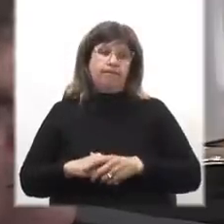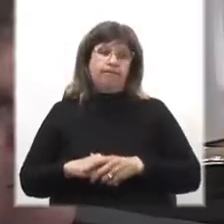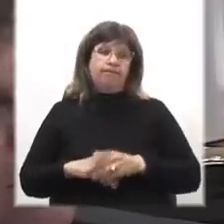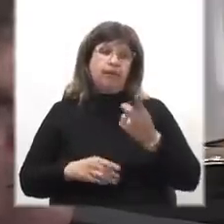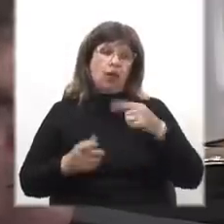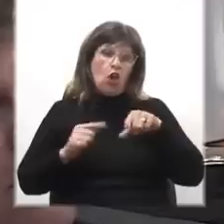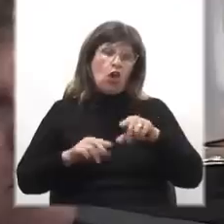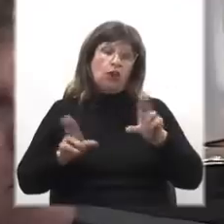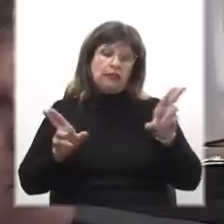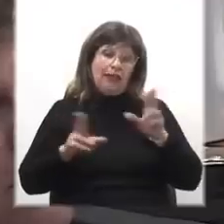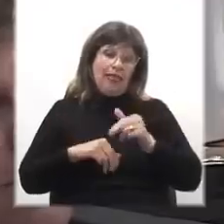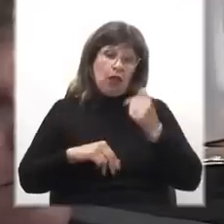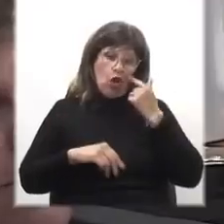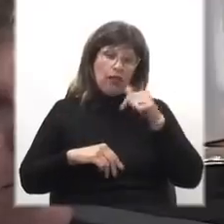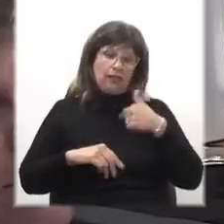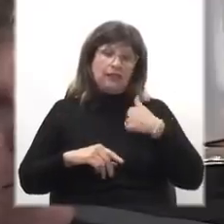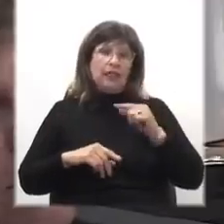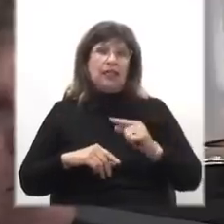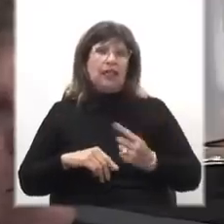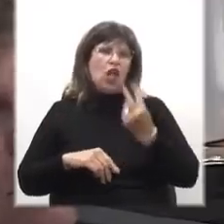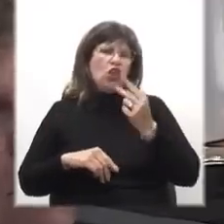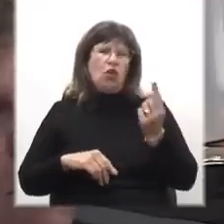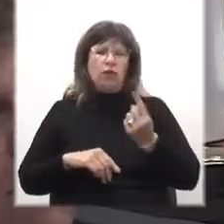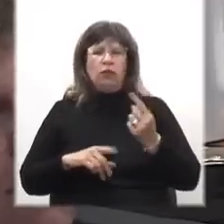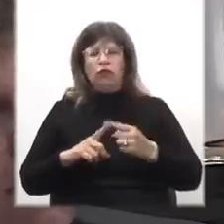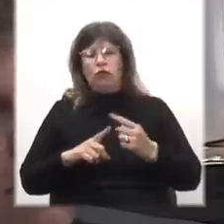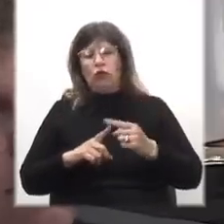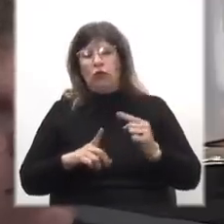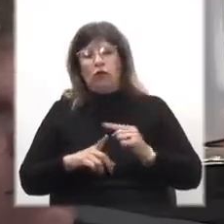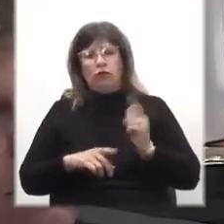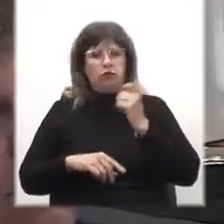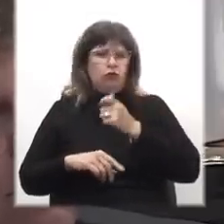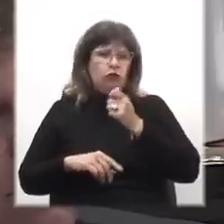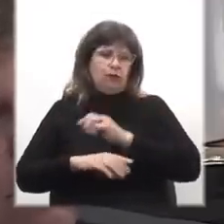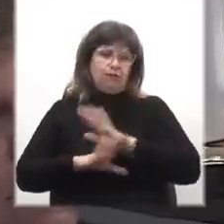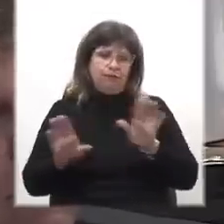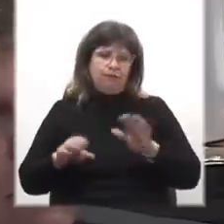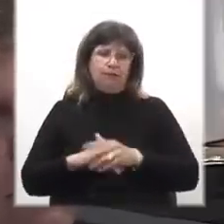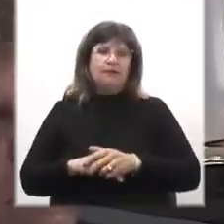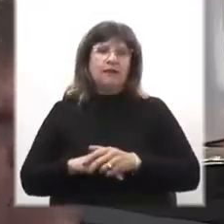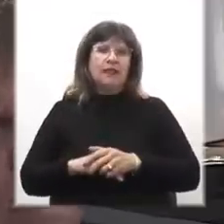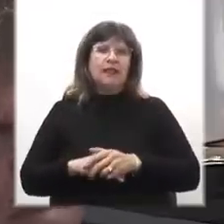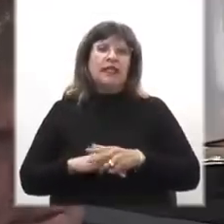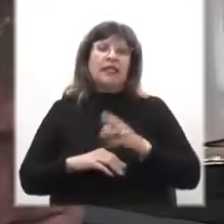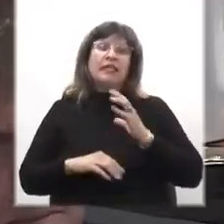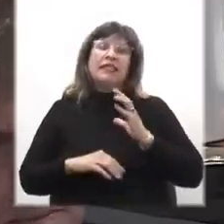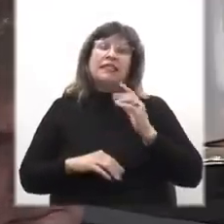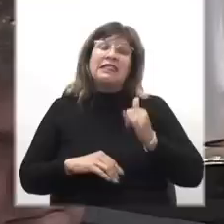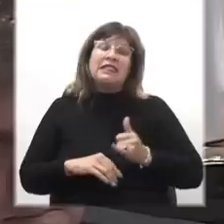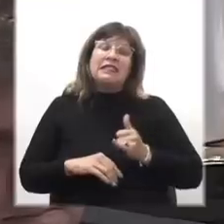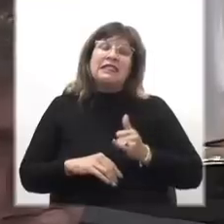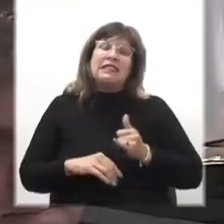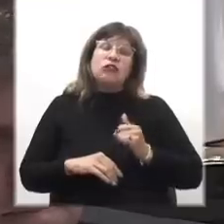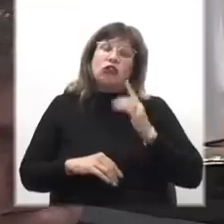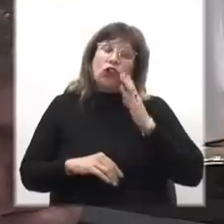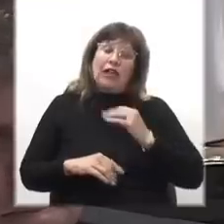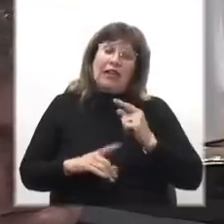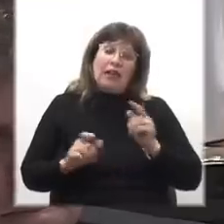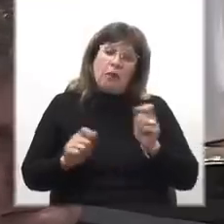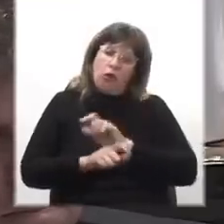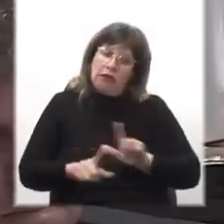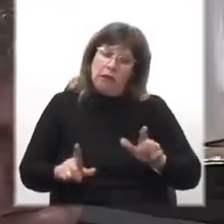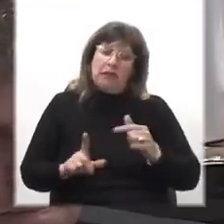Con esa derogación, que la resolvemos en 2 minutos, si creemos en la transparencia. Si no se cree en